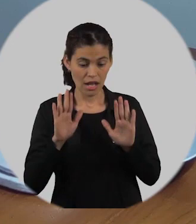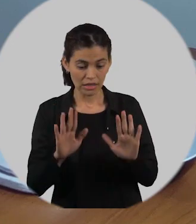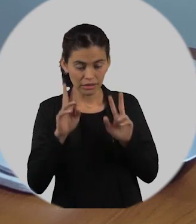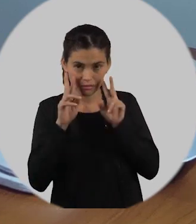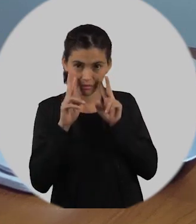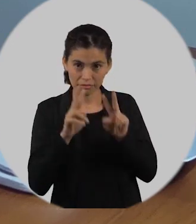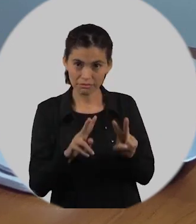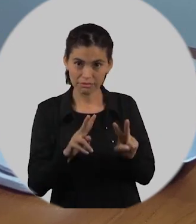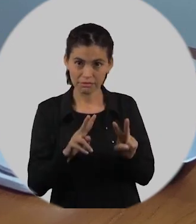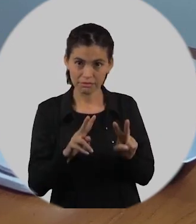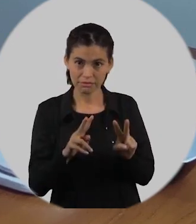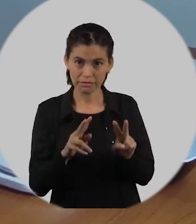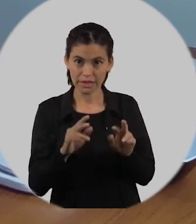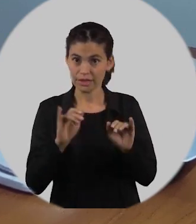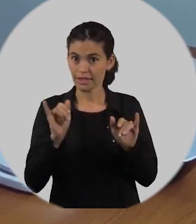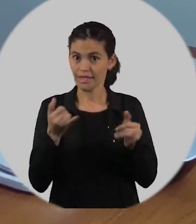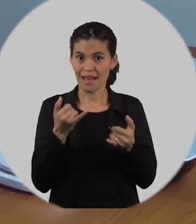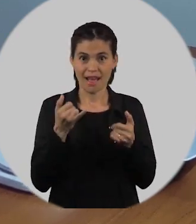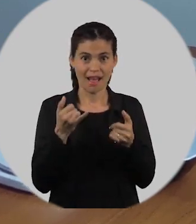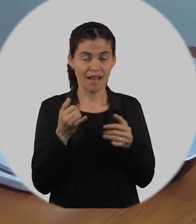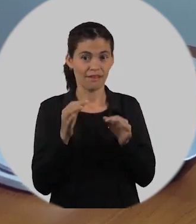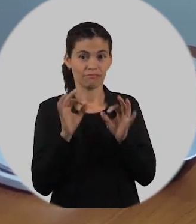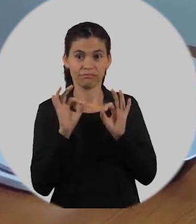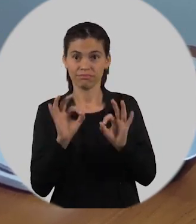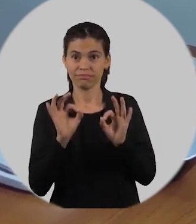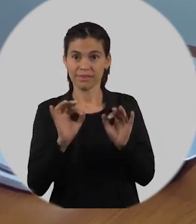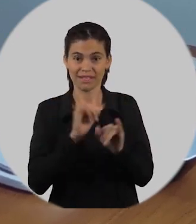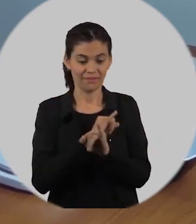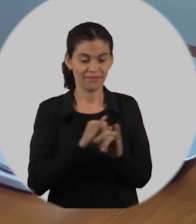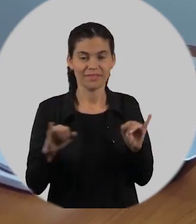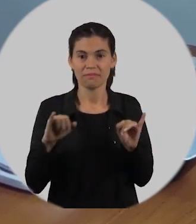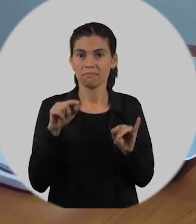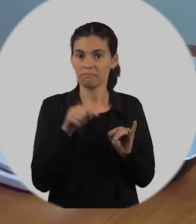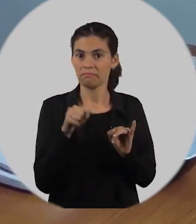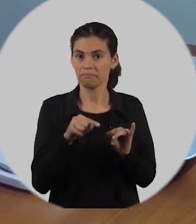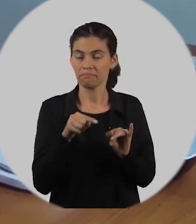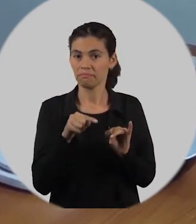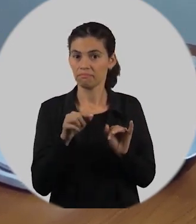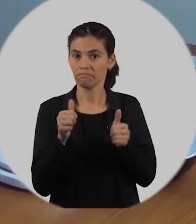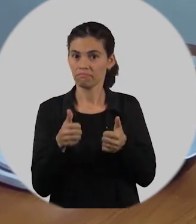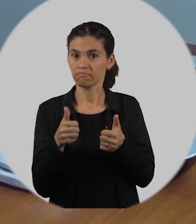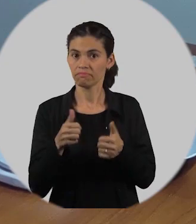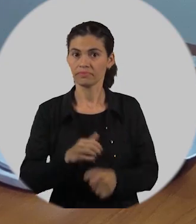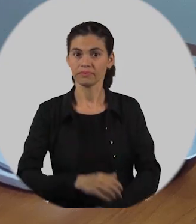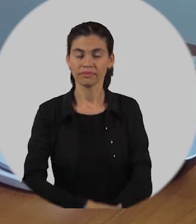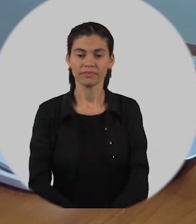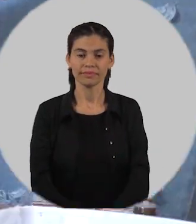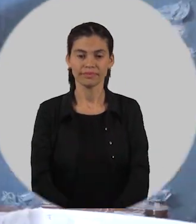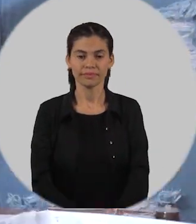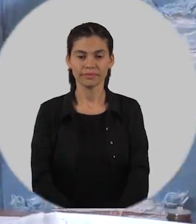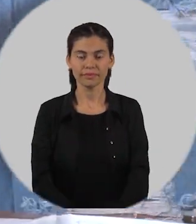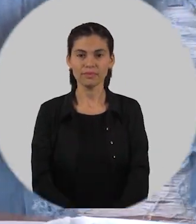Y ahí nosotros tenemos por completo nuestro producto.